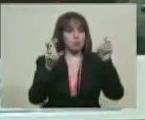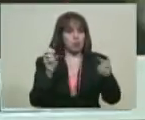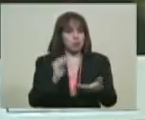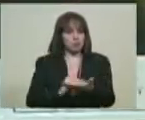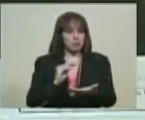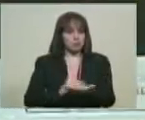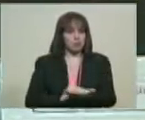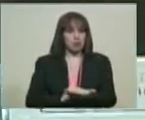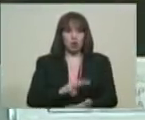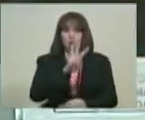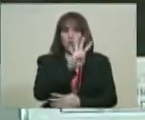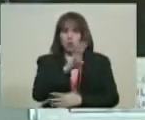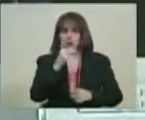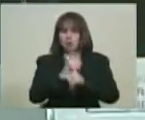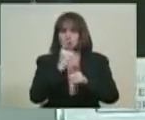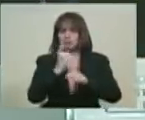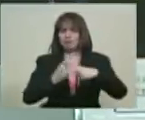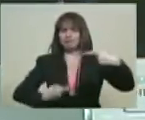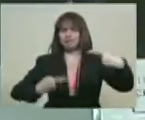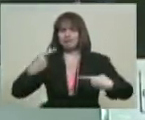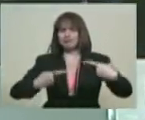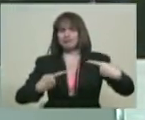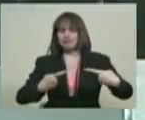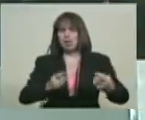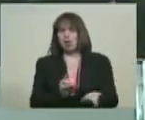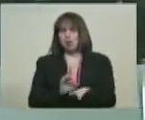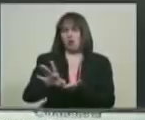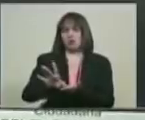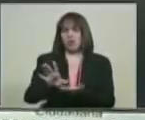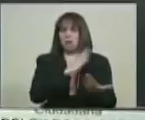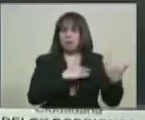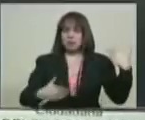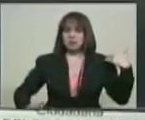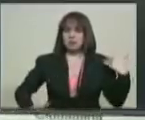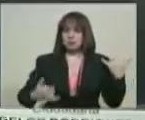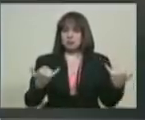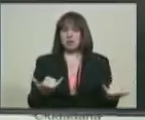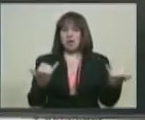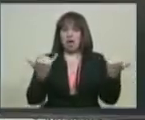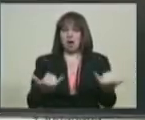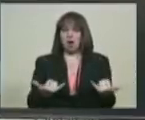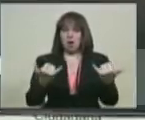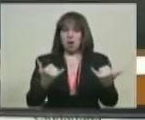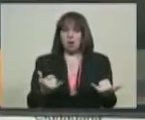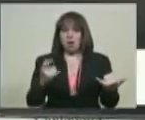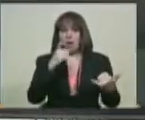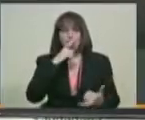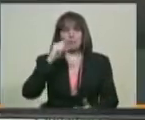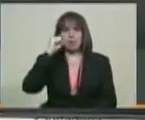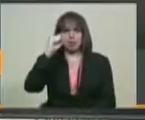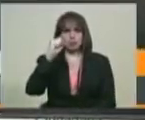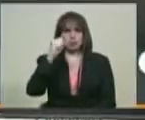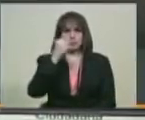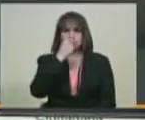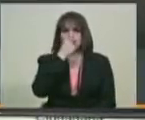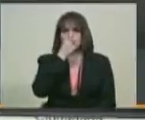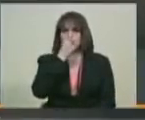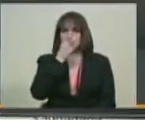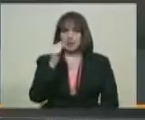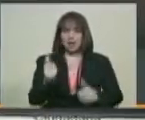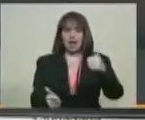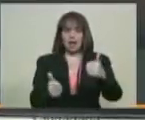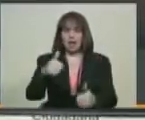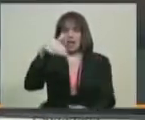Cuatro contrincantes intentarán desplazar al actual presidente Nicolás Maduro en una